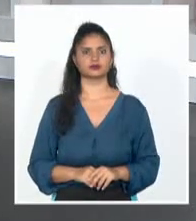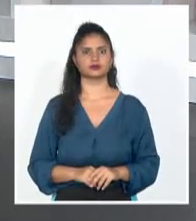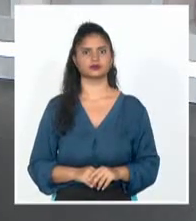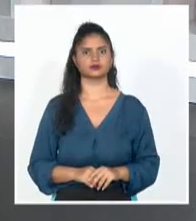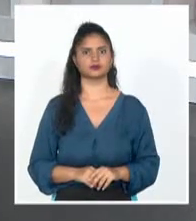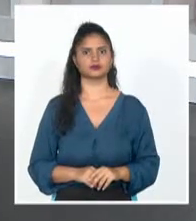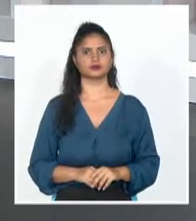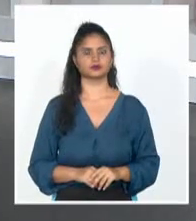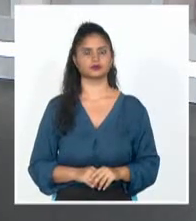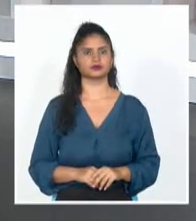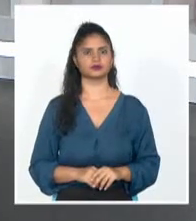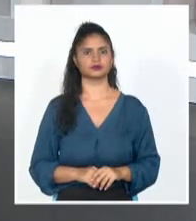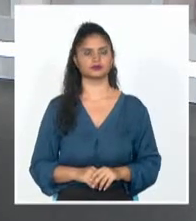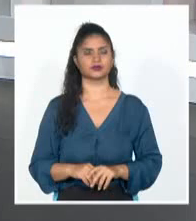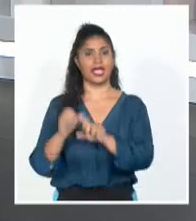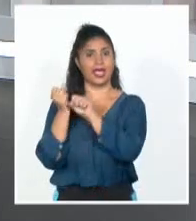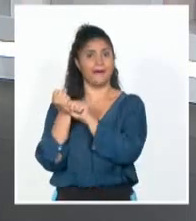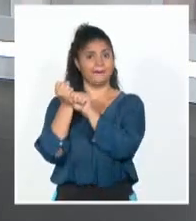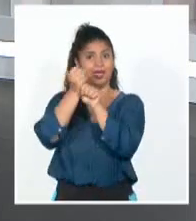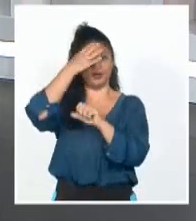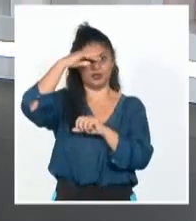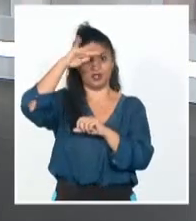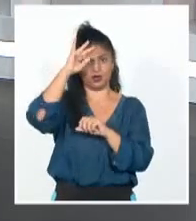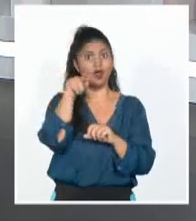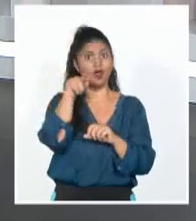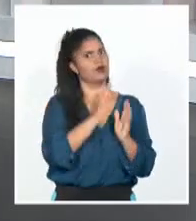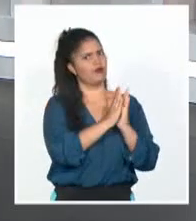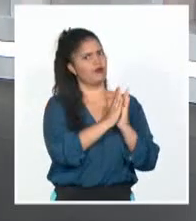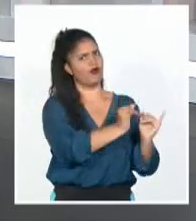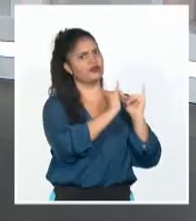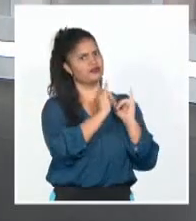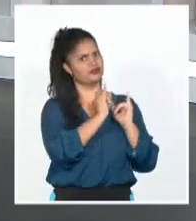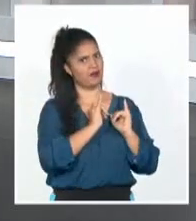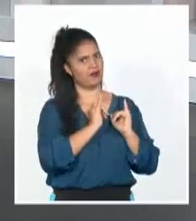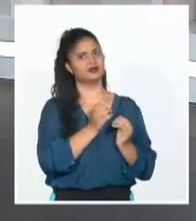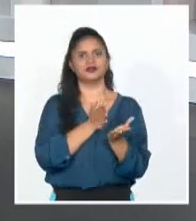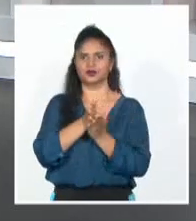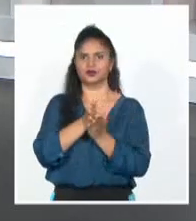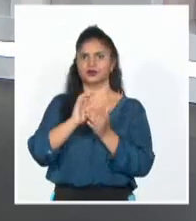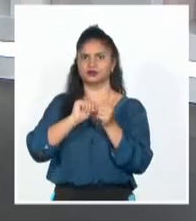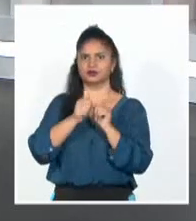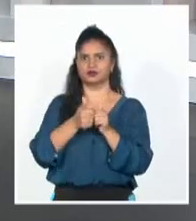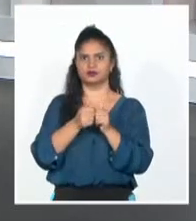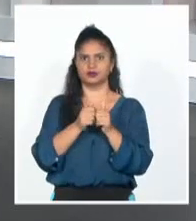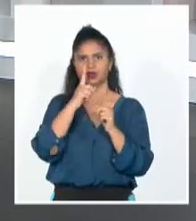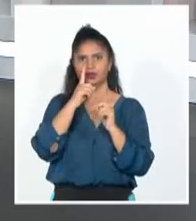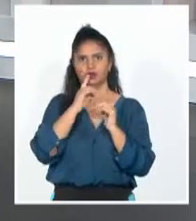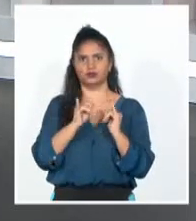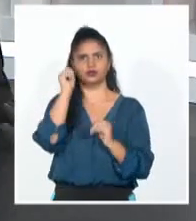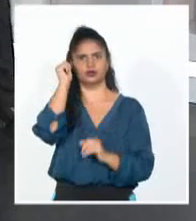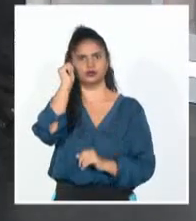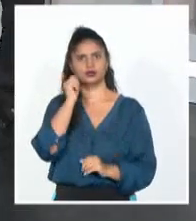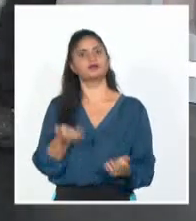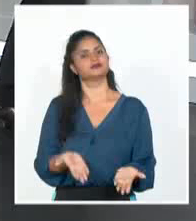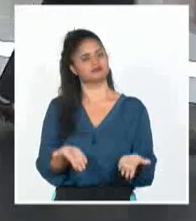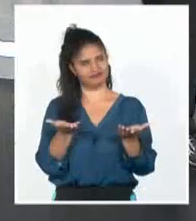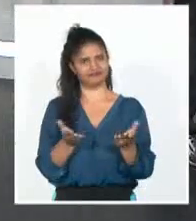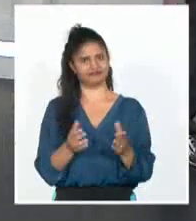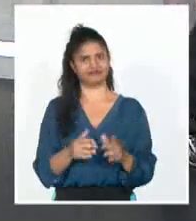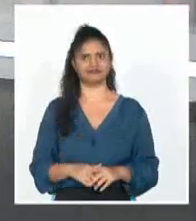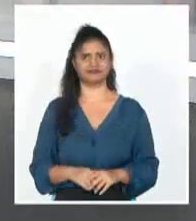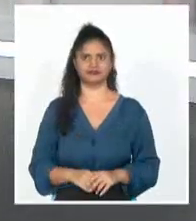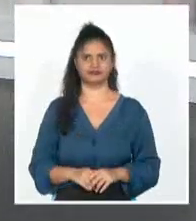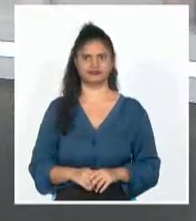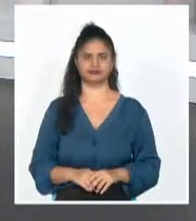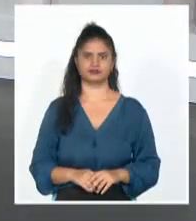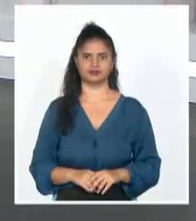falta, pero el béisbol nacional también vamos a tocarlo. También. Seguimos en el deporte, aquí en el noticiero de sábado al mediodía. Miguel Ángel. Gracias a ti, Mejías.